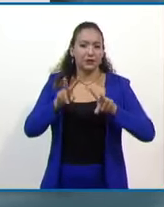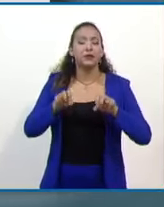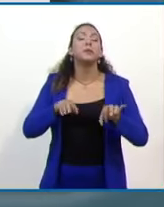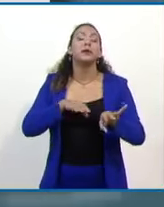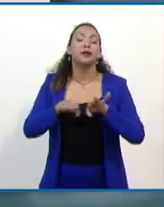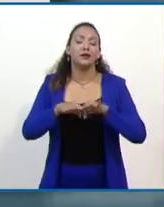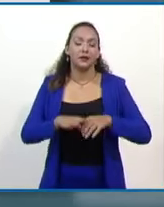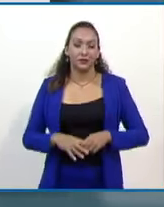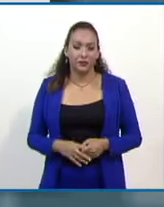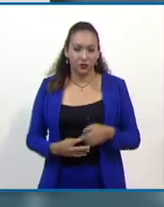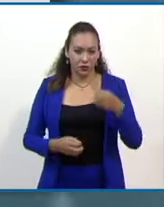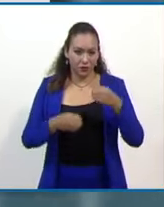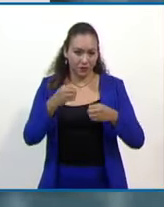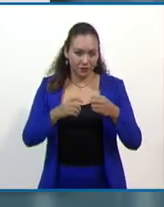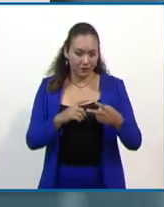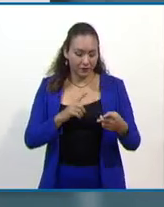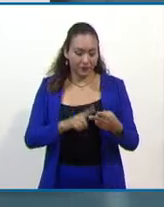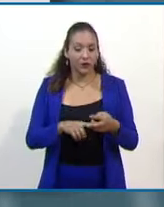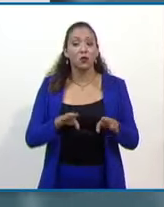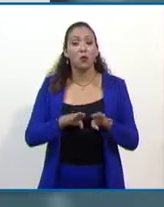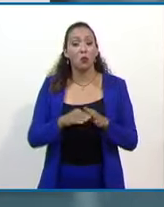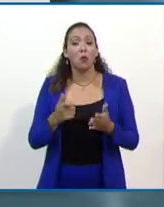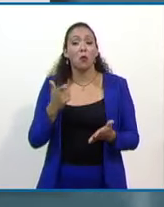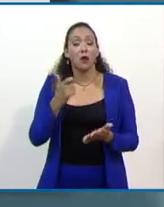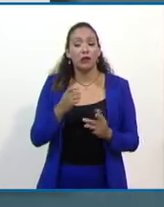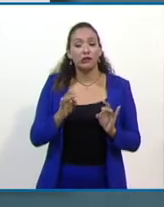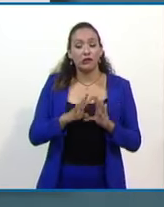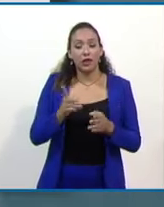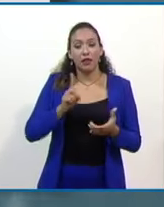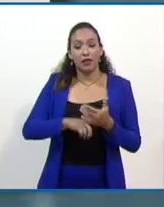laboral, incremento de la indemnización por riesgo de